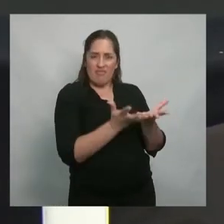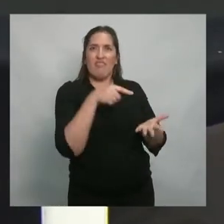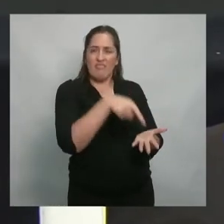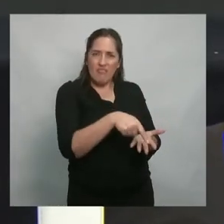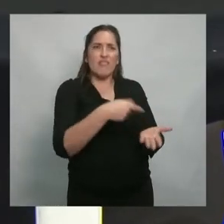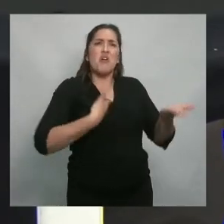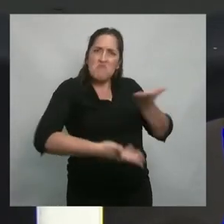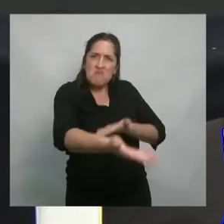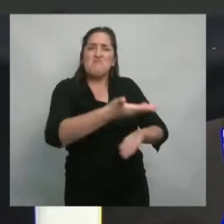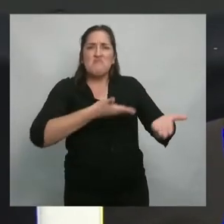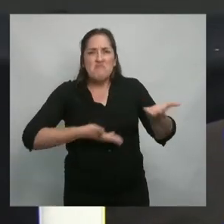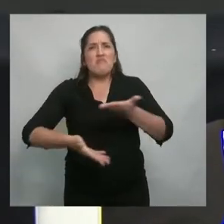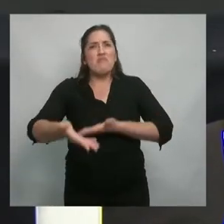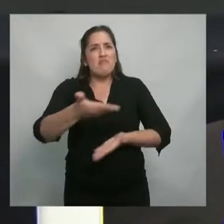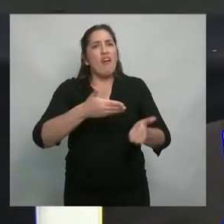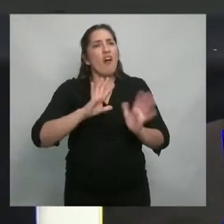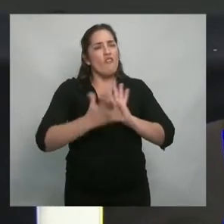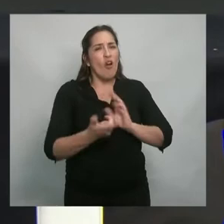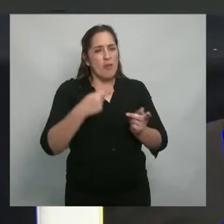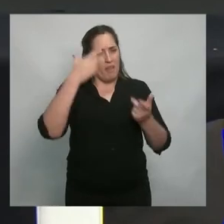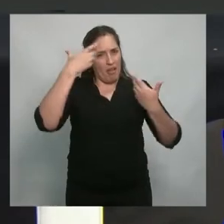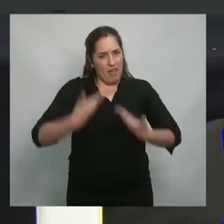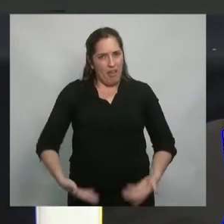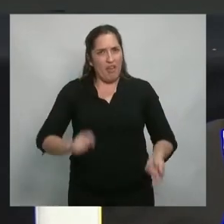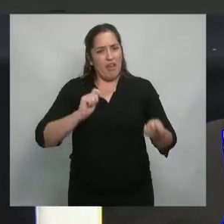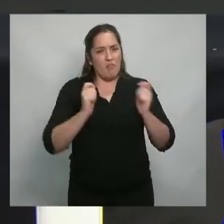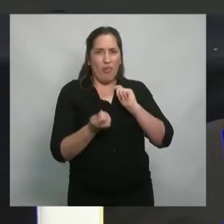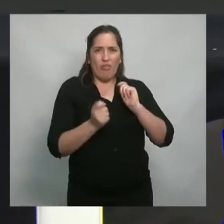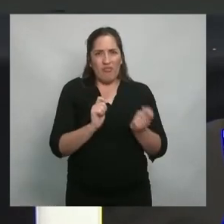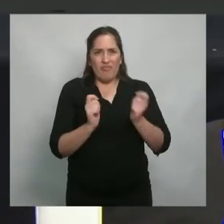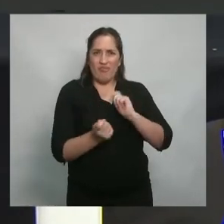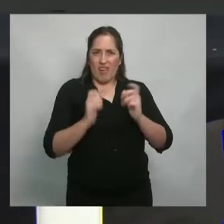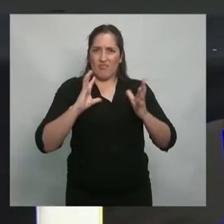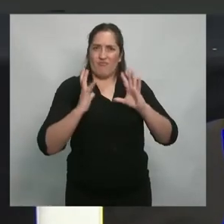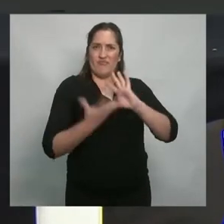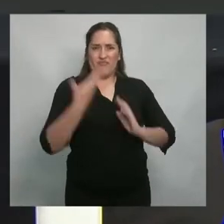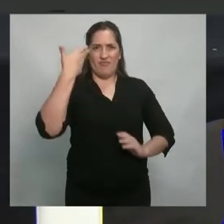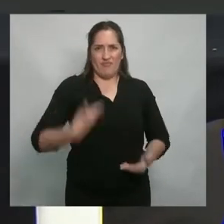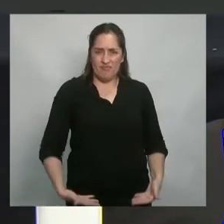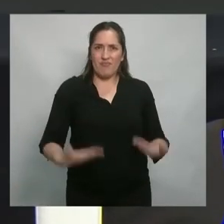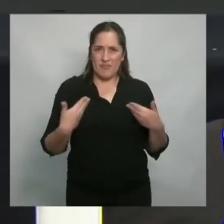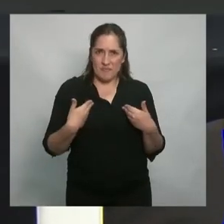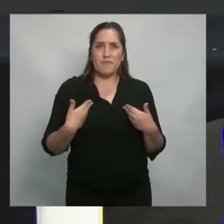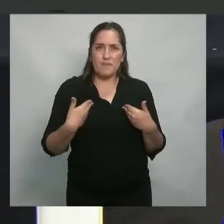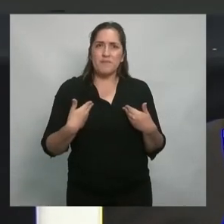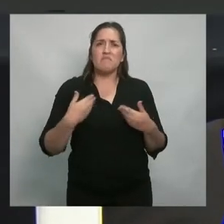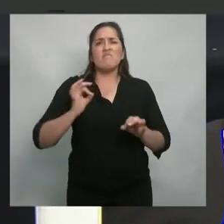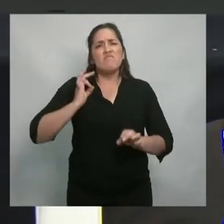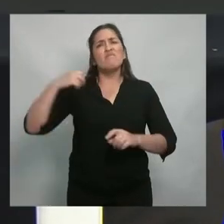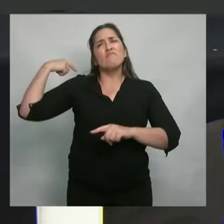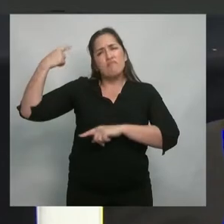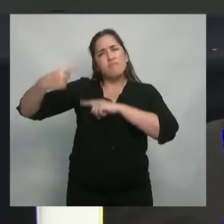intensa interacción va marcando nuestros cambios, modificaciones y transformaciones a través de los